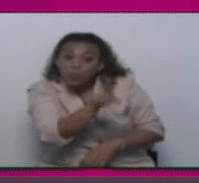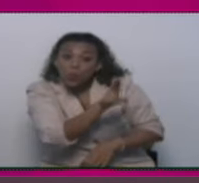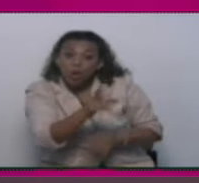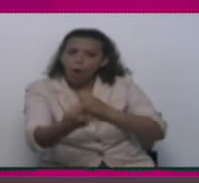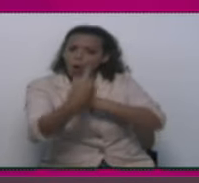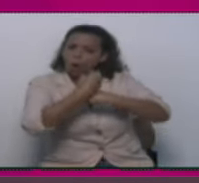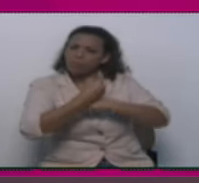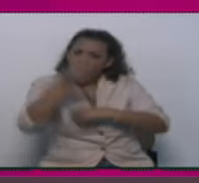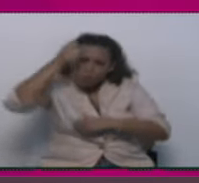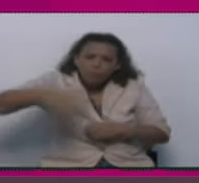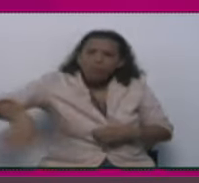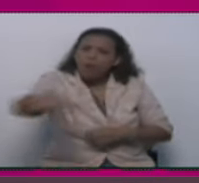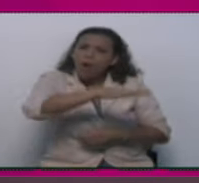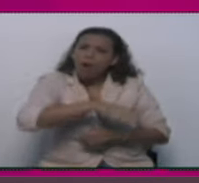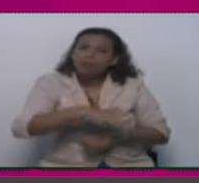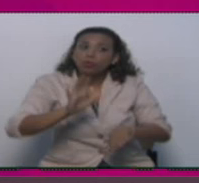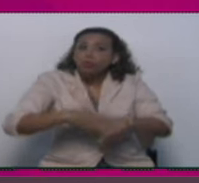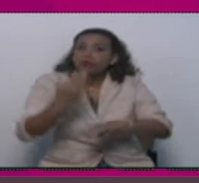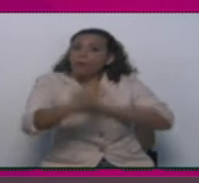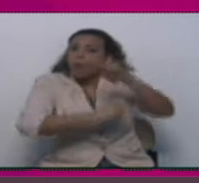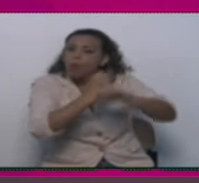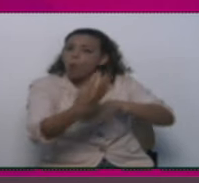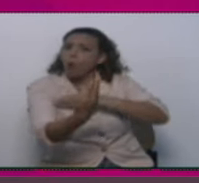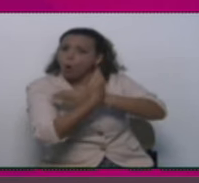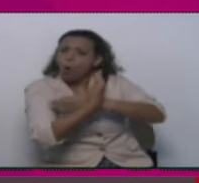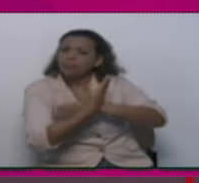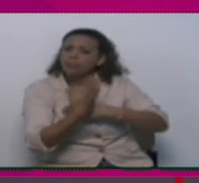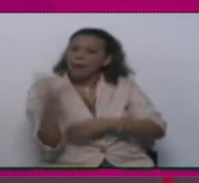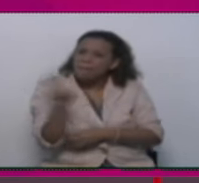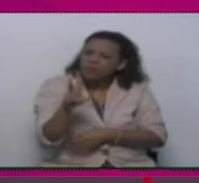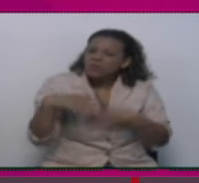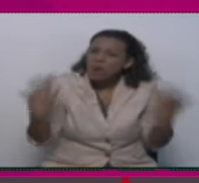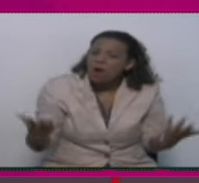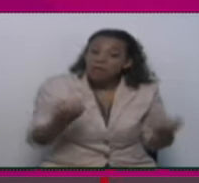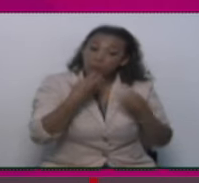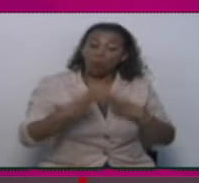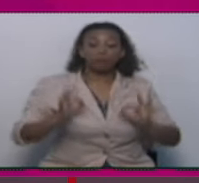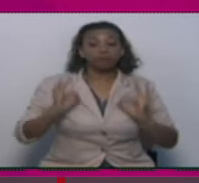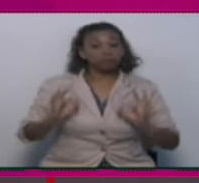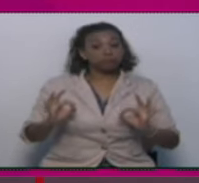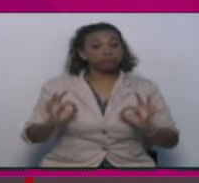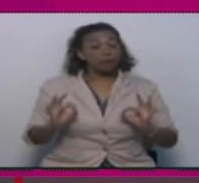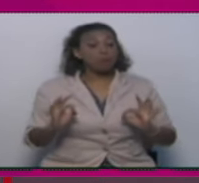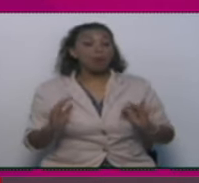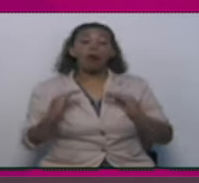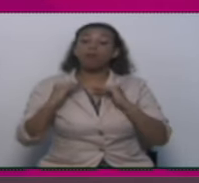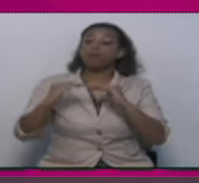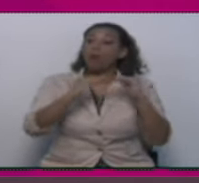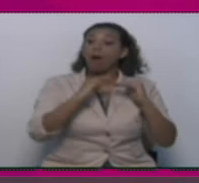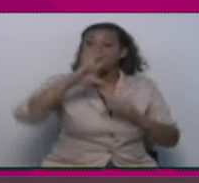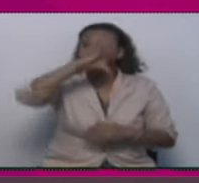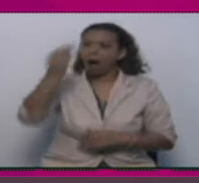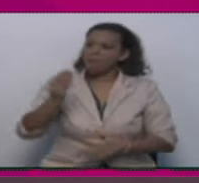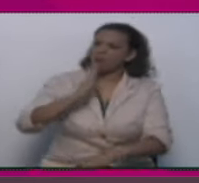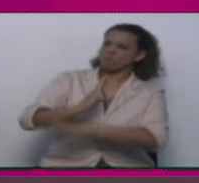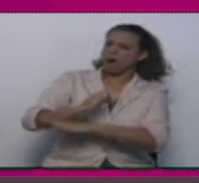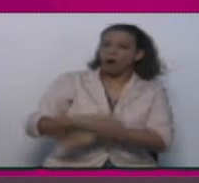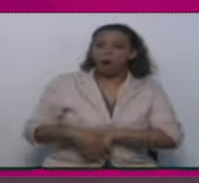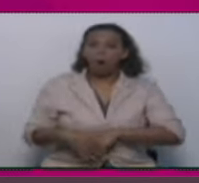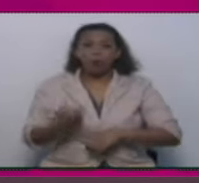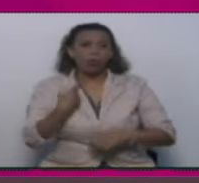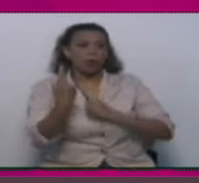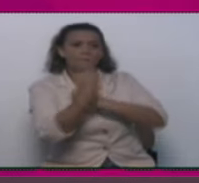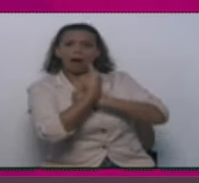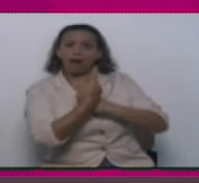pueblos. Porque entonces la Corte Internacional de Justicia sí es muy diligente cuando se viene contra los pueblos de África o contra